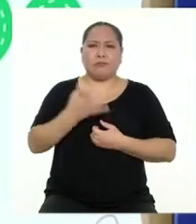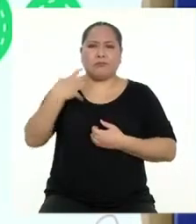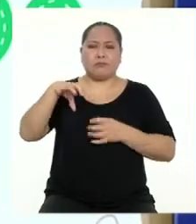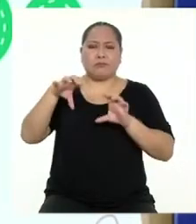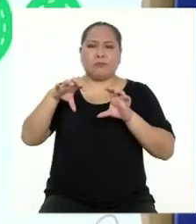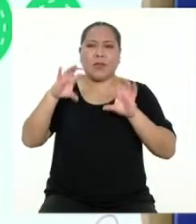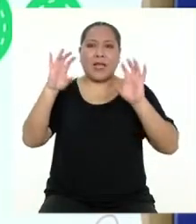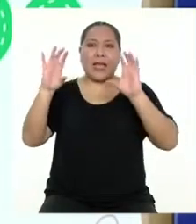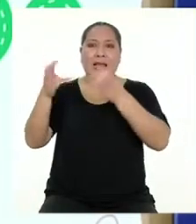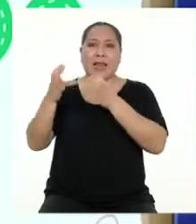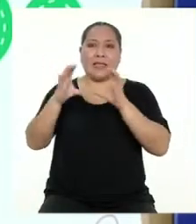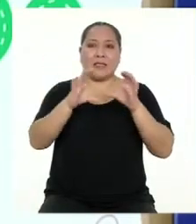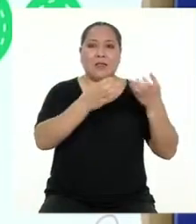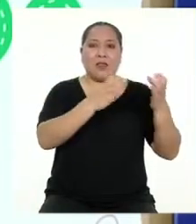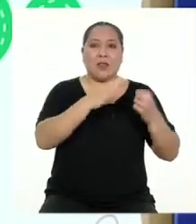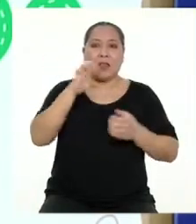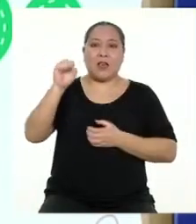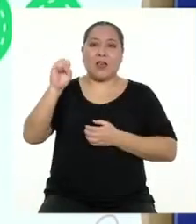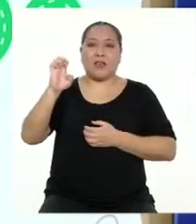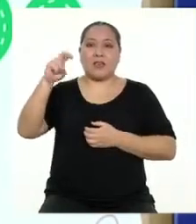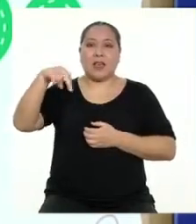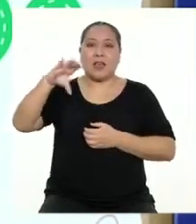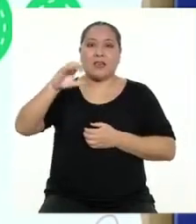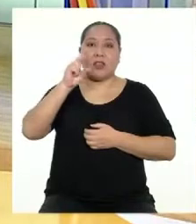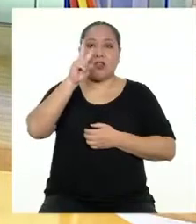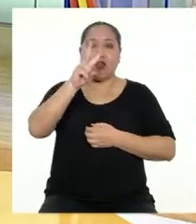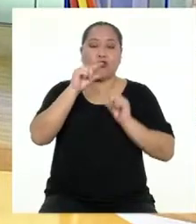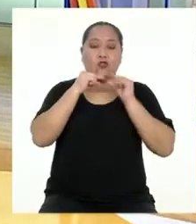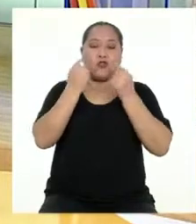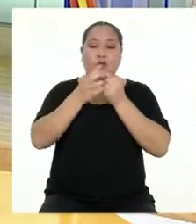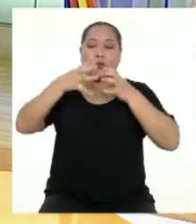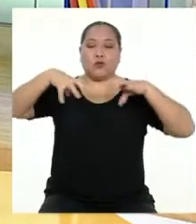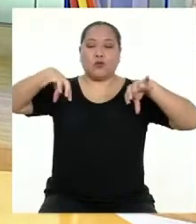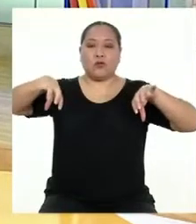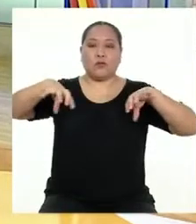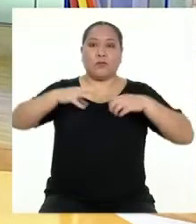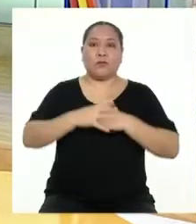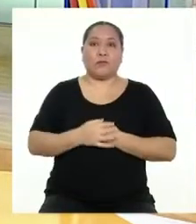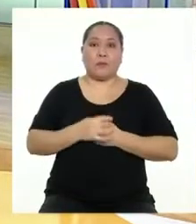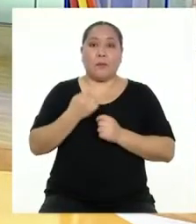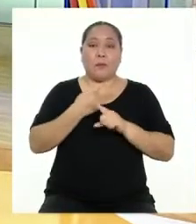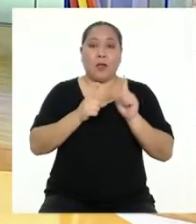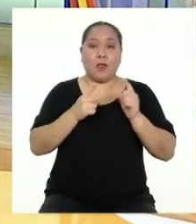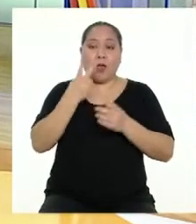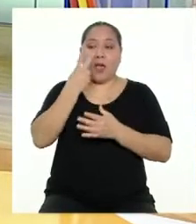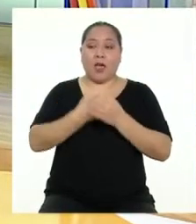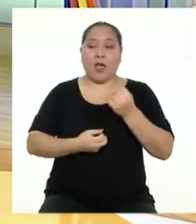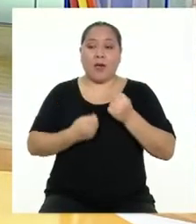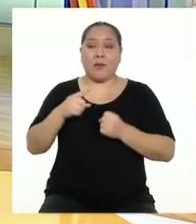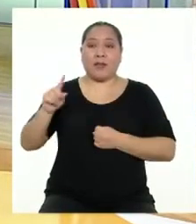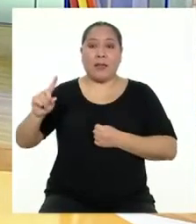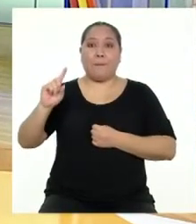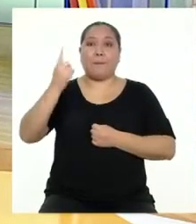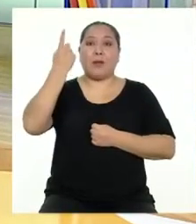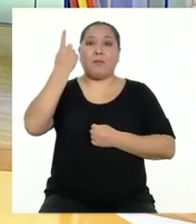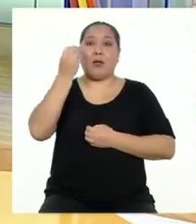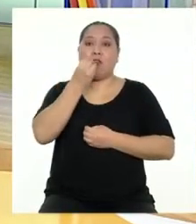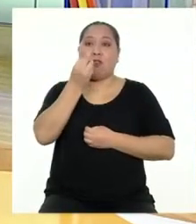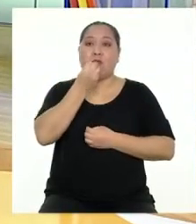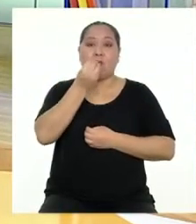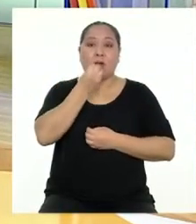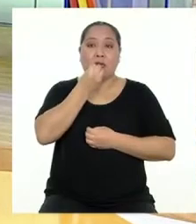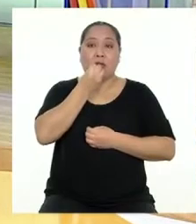clasificación por esencia solo se divide en dos grupos, pero en ambas clasificaciones se pone en primer lugar la